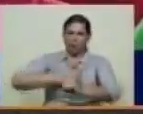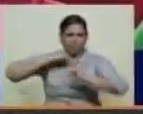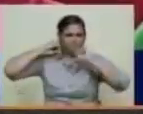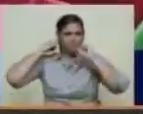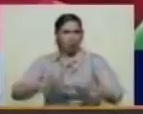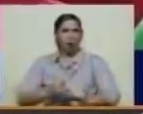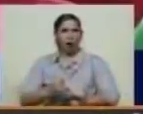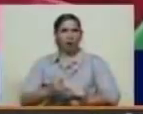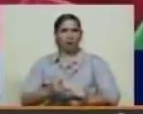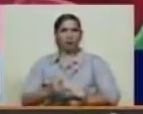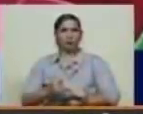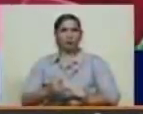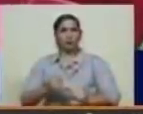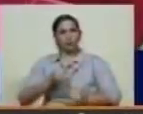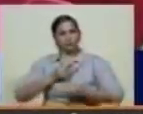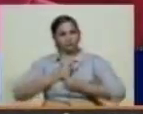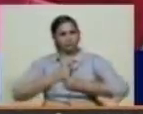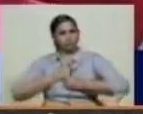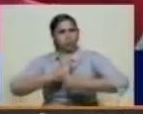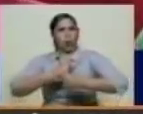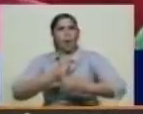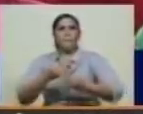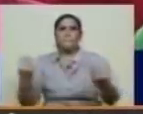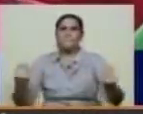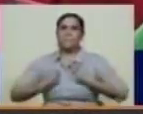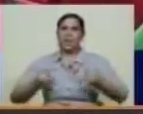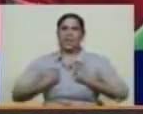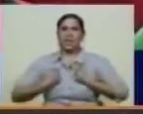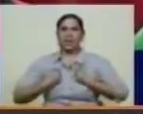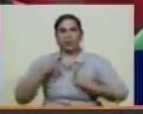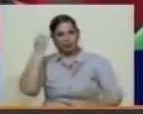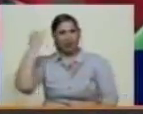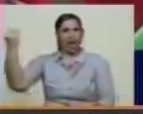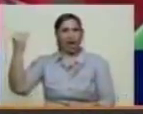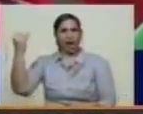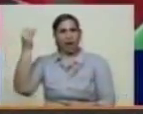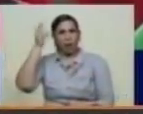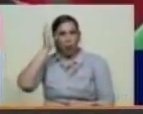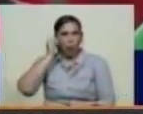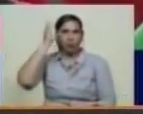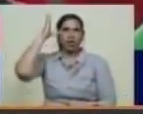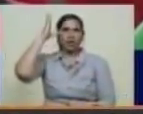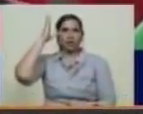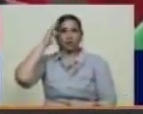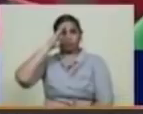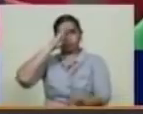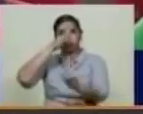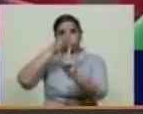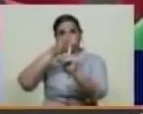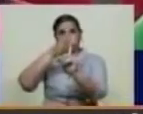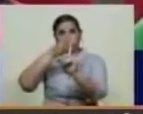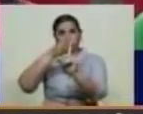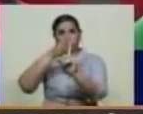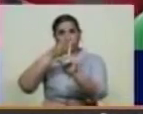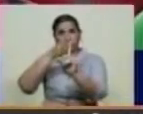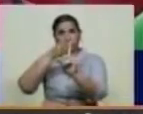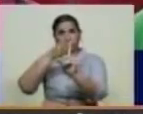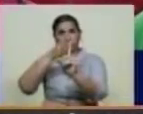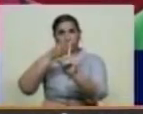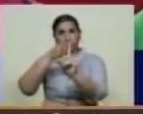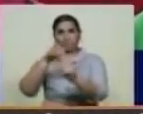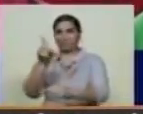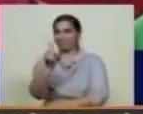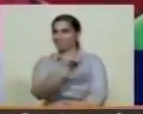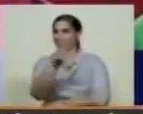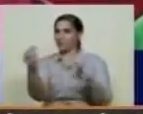que han dejado hasta su vida por sus ideas y por sus principios. Pero más allá de eso, no conocen